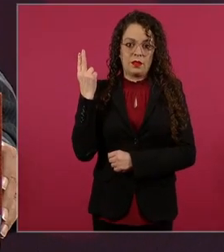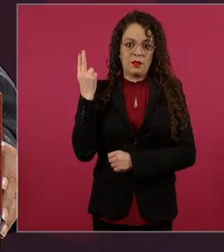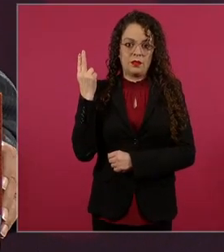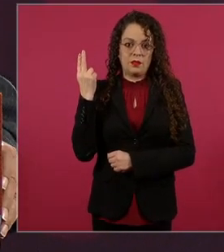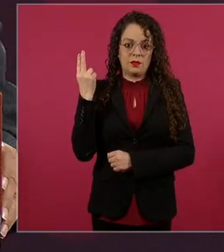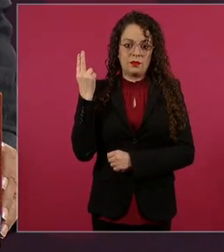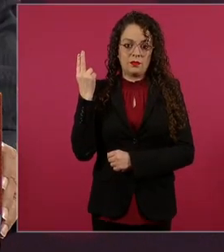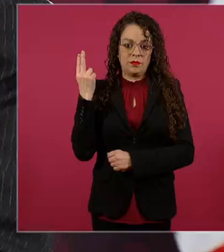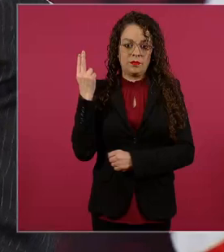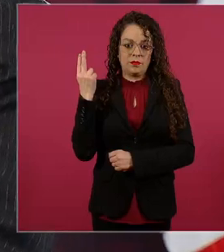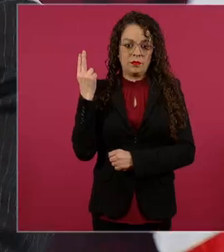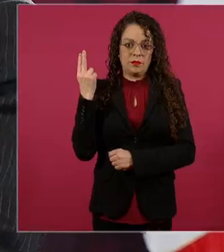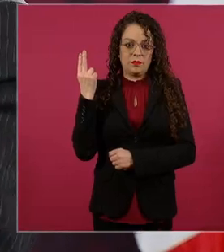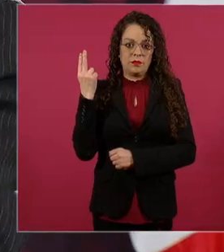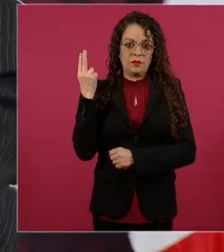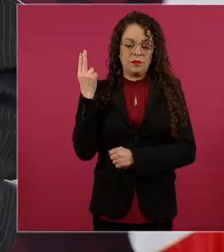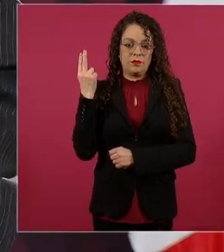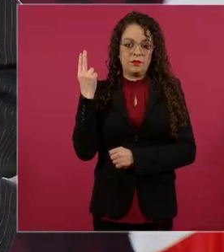entonces se estancó